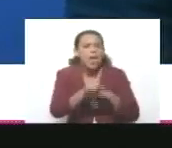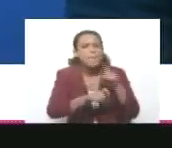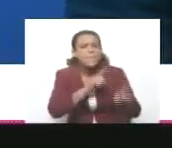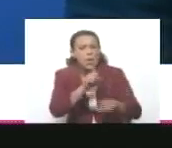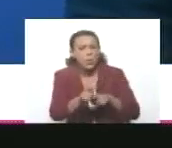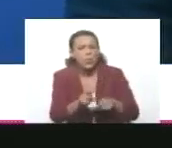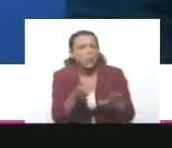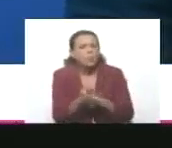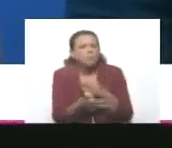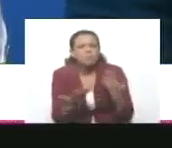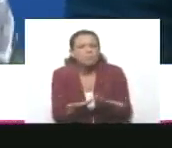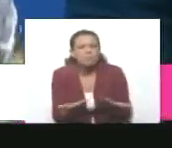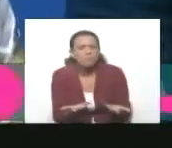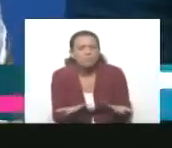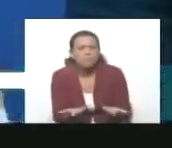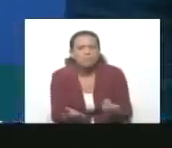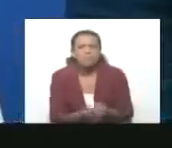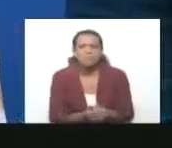preguntó